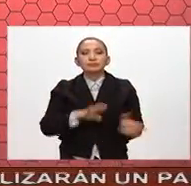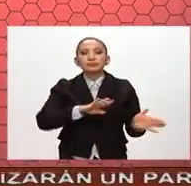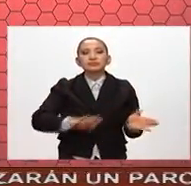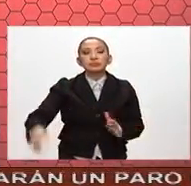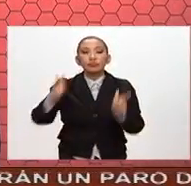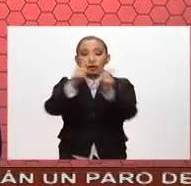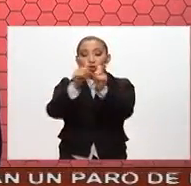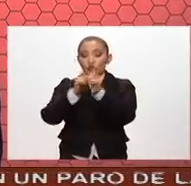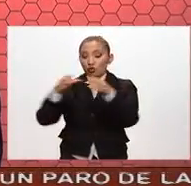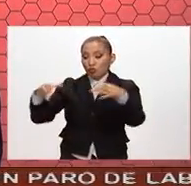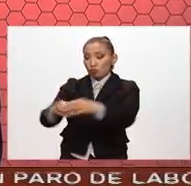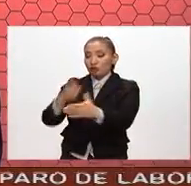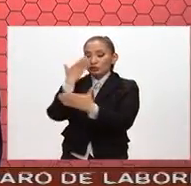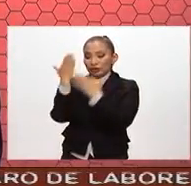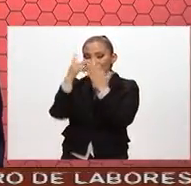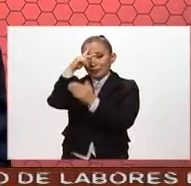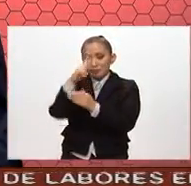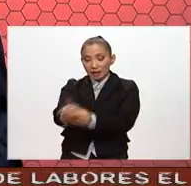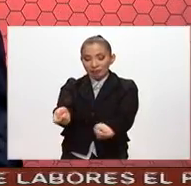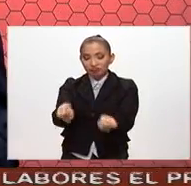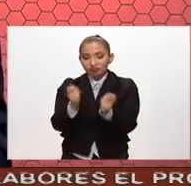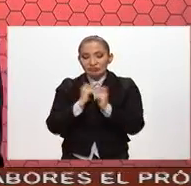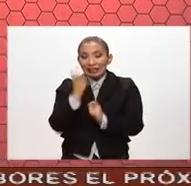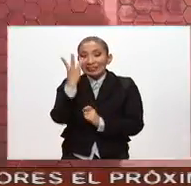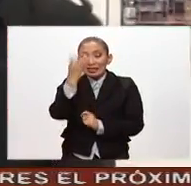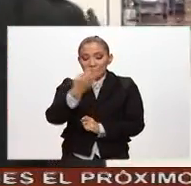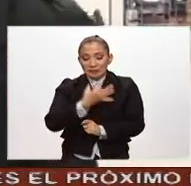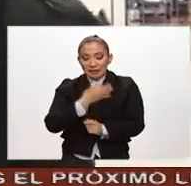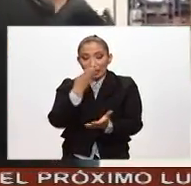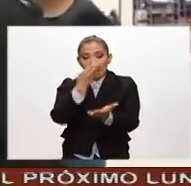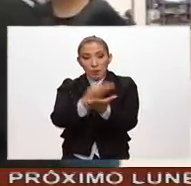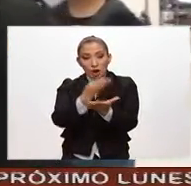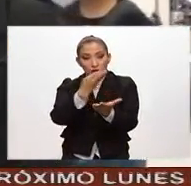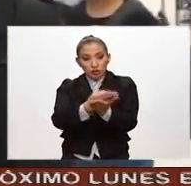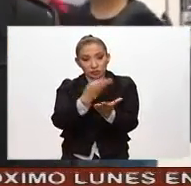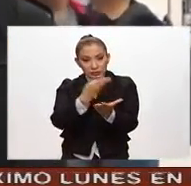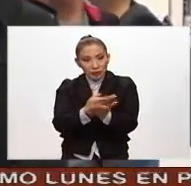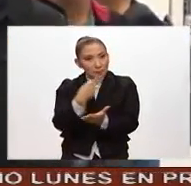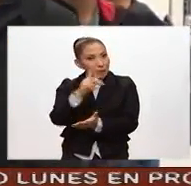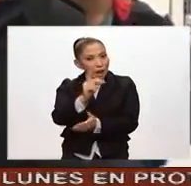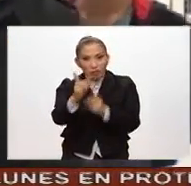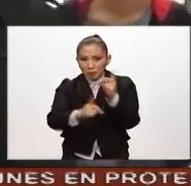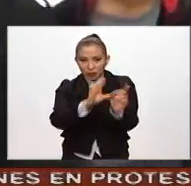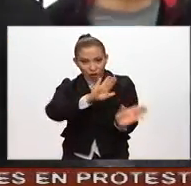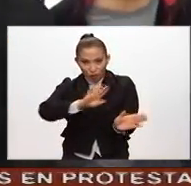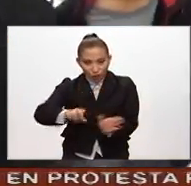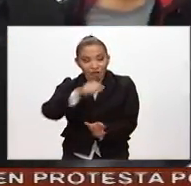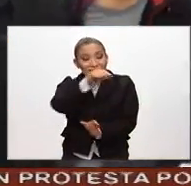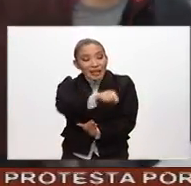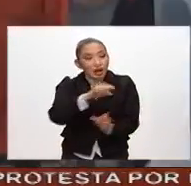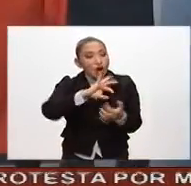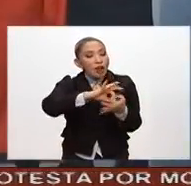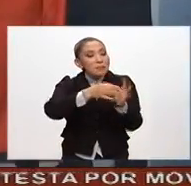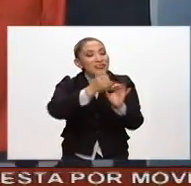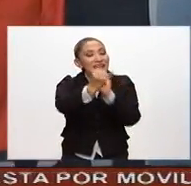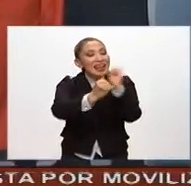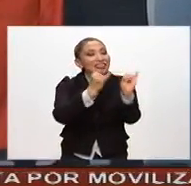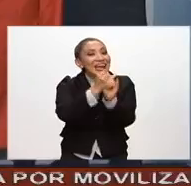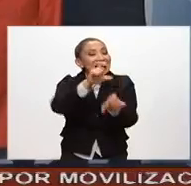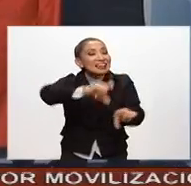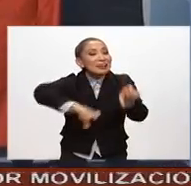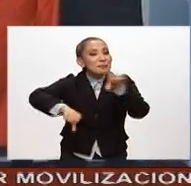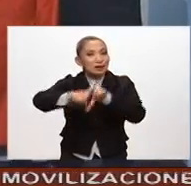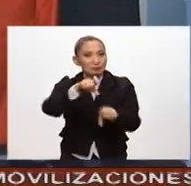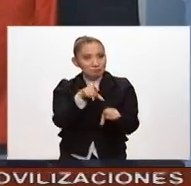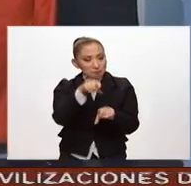Un grupo de estudiantes mexicanos obtuvo 3 medallas de bronce, pero no en el deporte, sino en la Olimpiada Internacional de